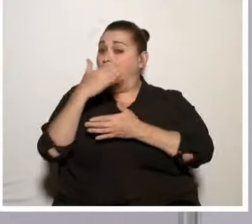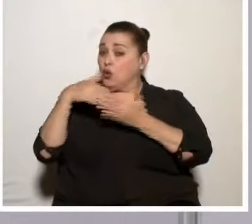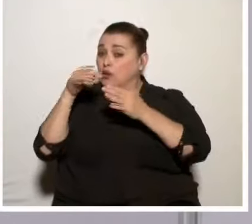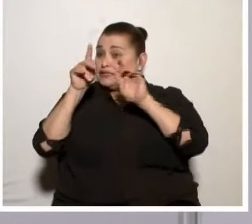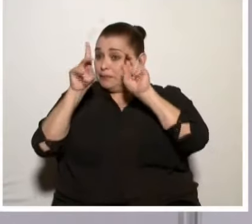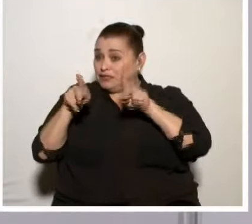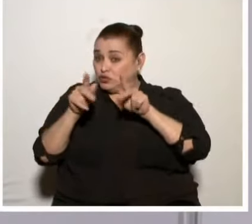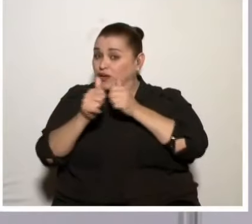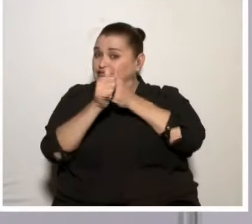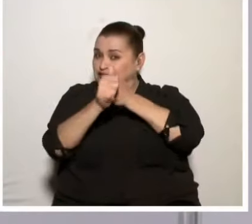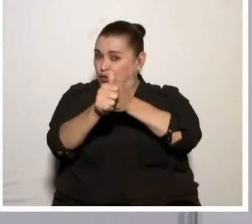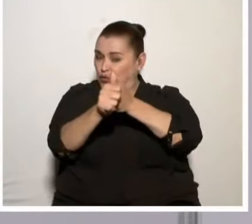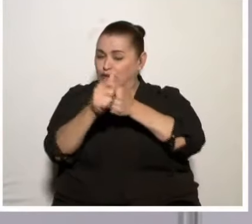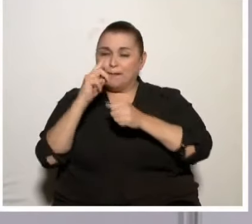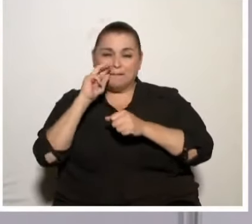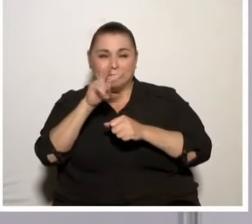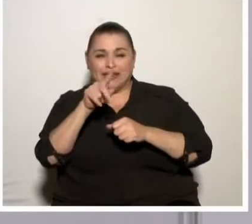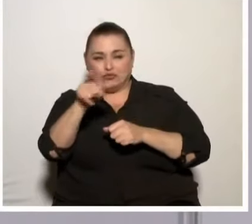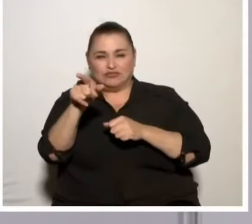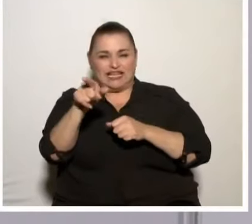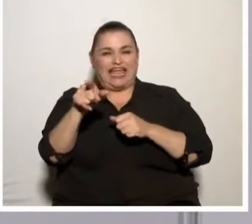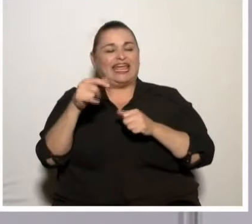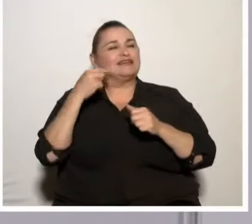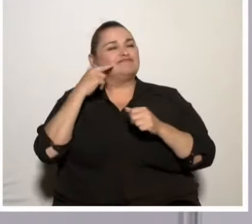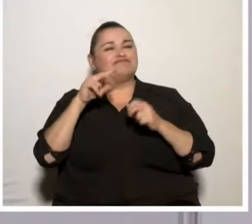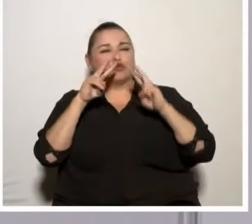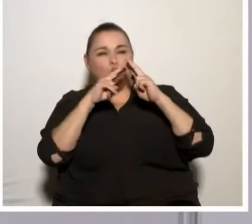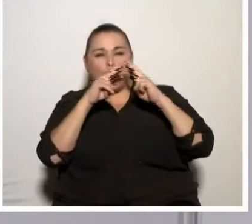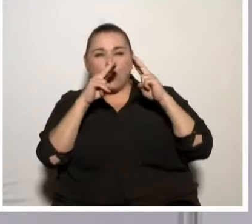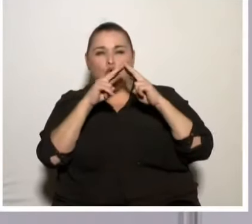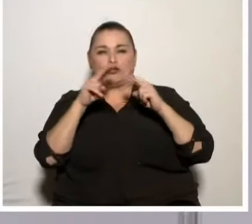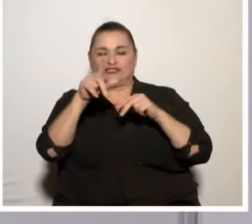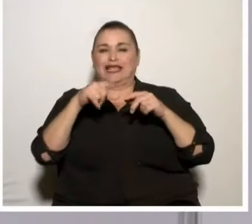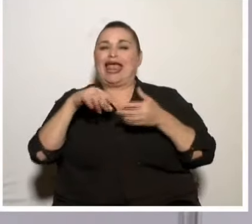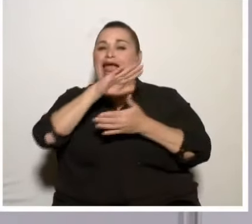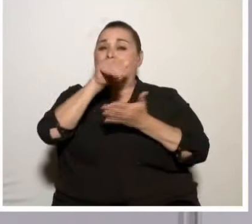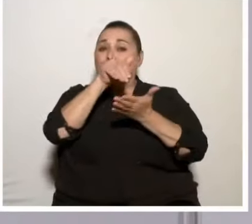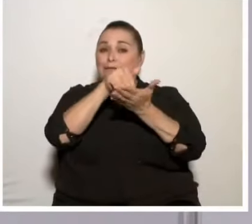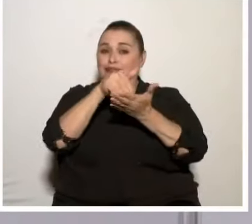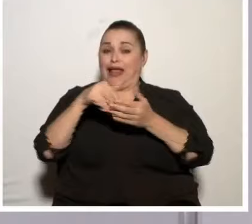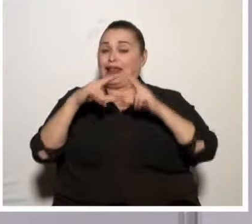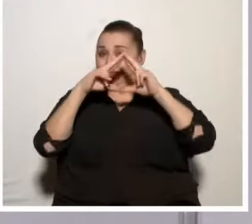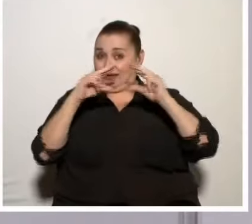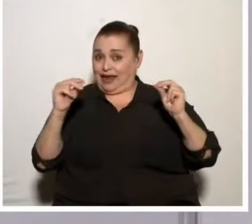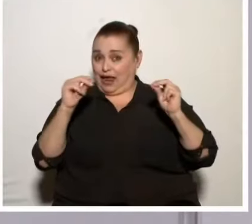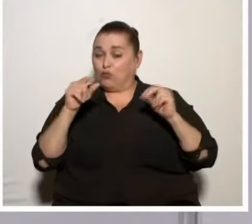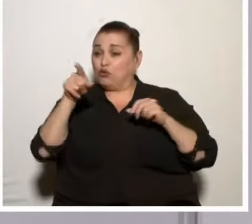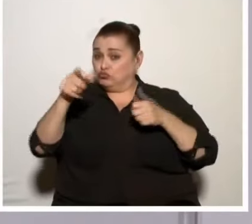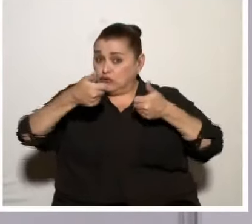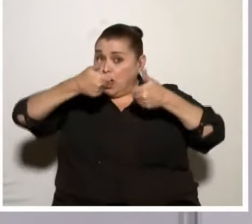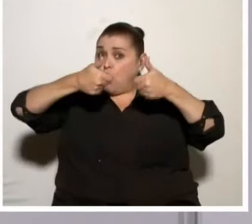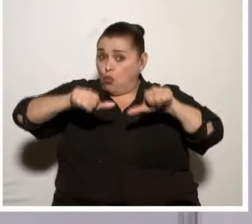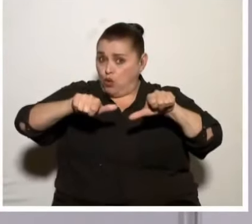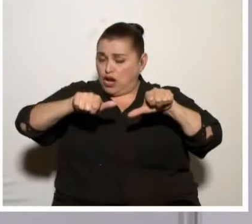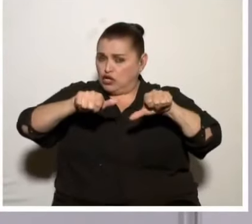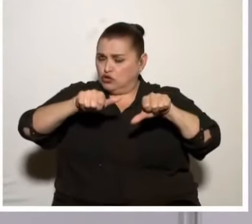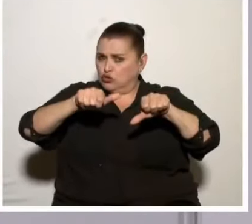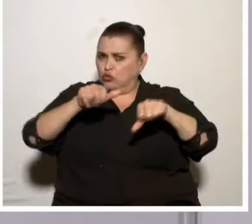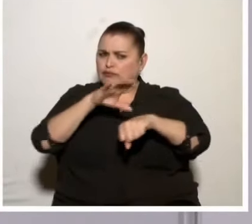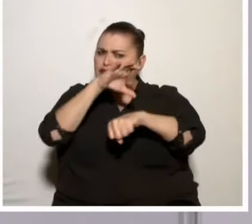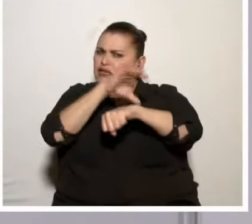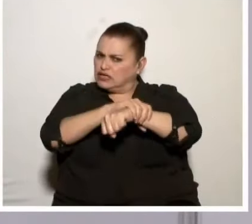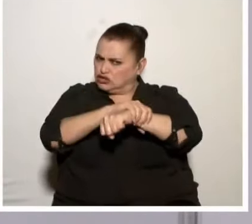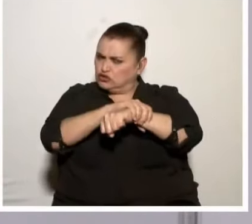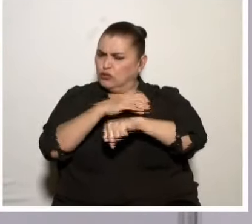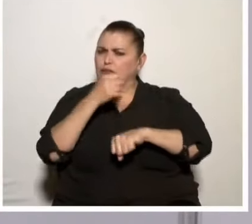tienen afinidad con el régimen de Managua. ¿Usted está de acuerdo con la detención